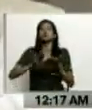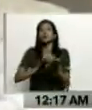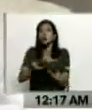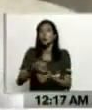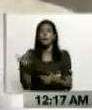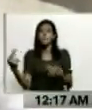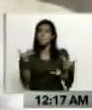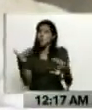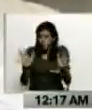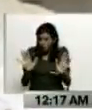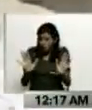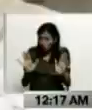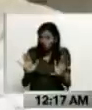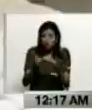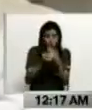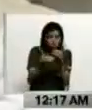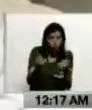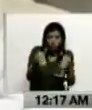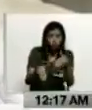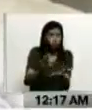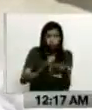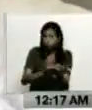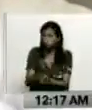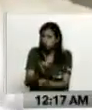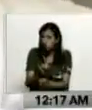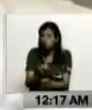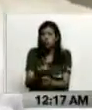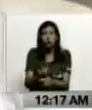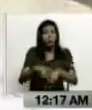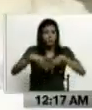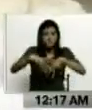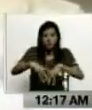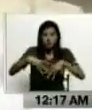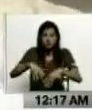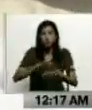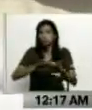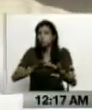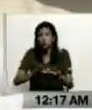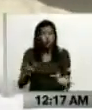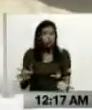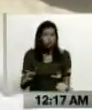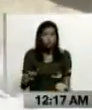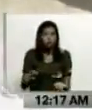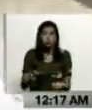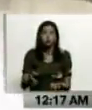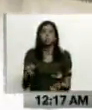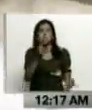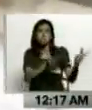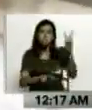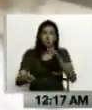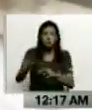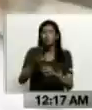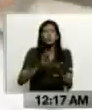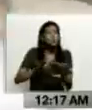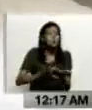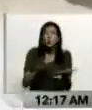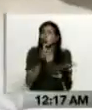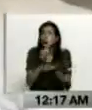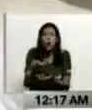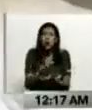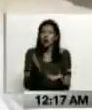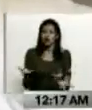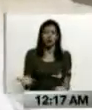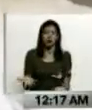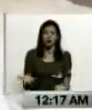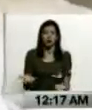porque no se resuelve con democracia ni con votos ni con movilizaciones ni con pasatas no